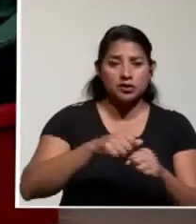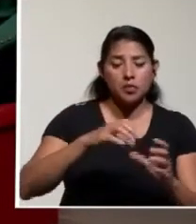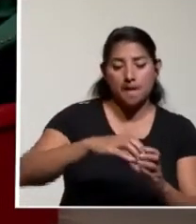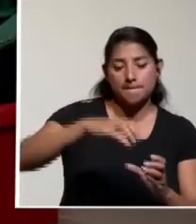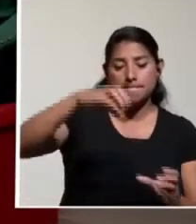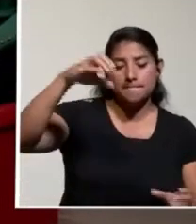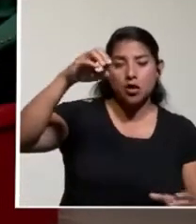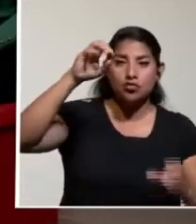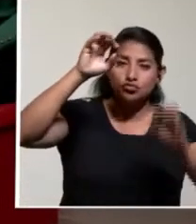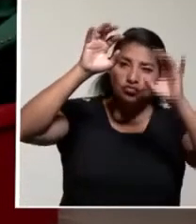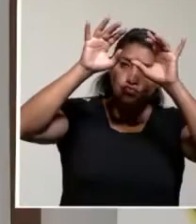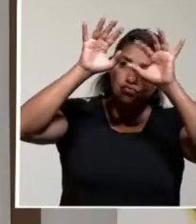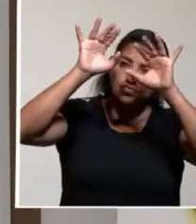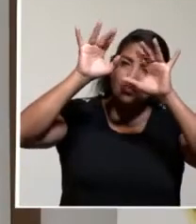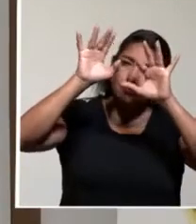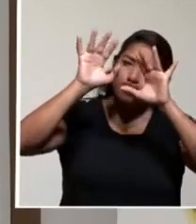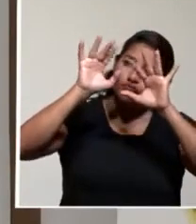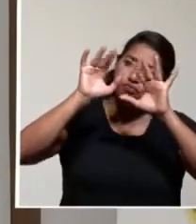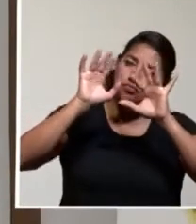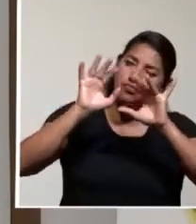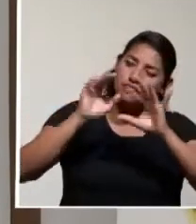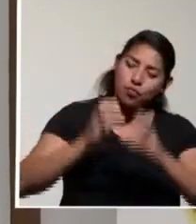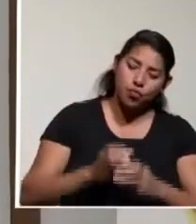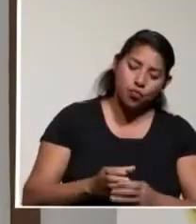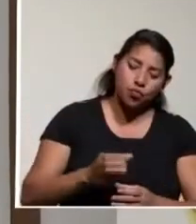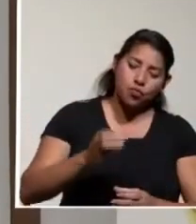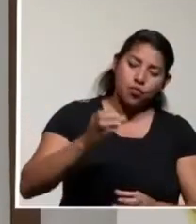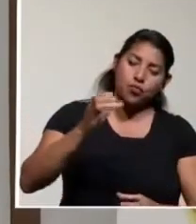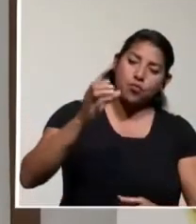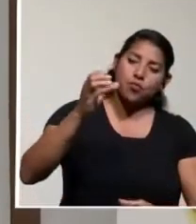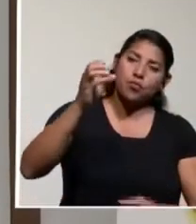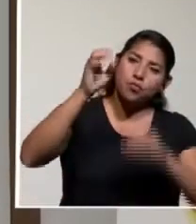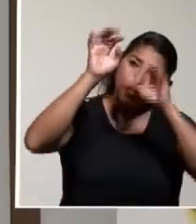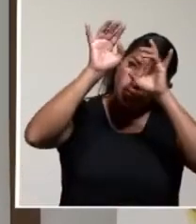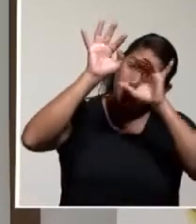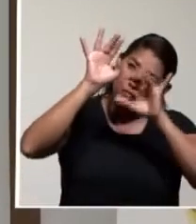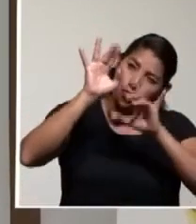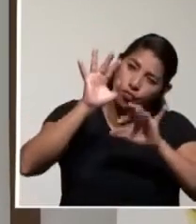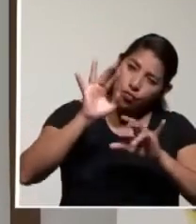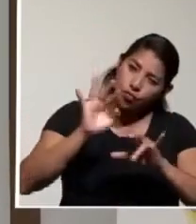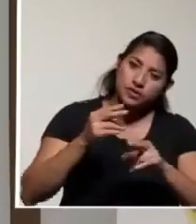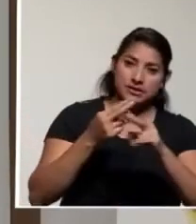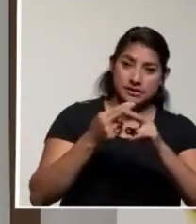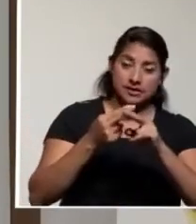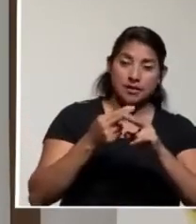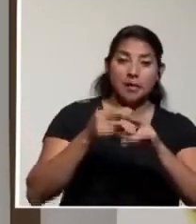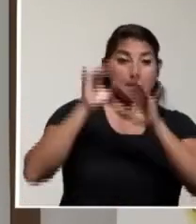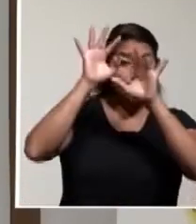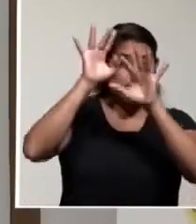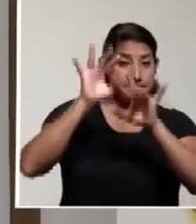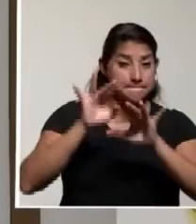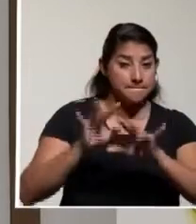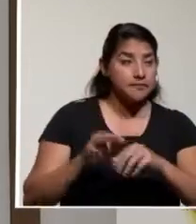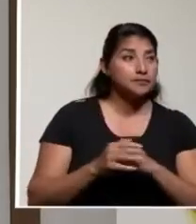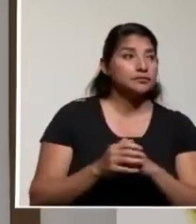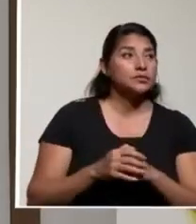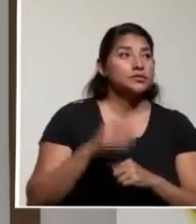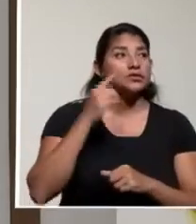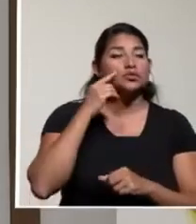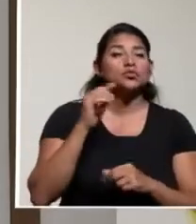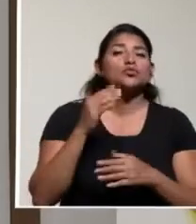lluvia. Palo de lluvia, ¿sí ya? Sí. Es que yo a ese le digo palo de agua. A ver, entonces lo voy a sonar